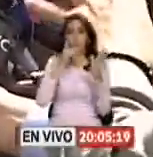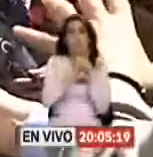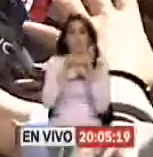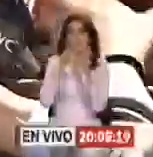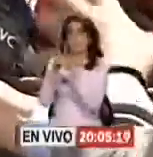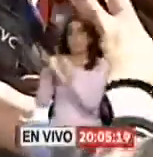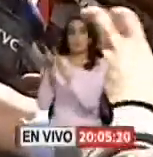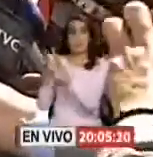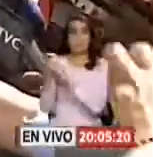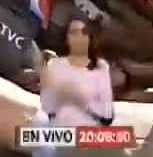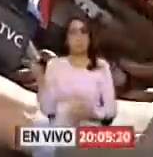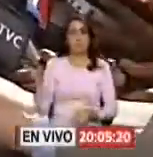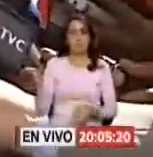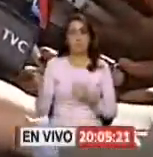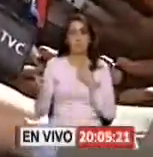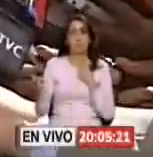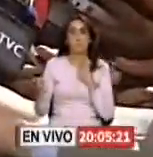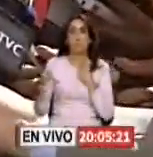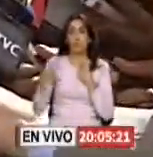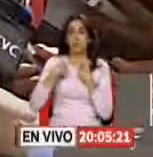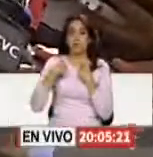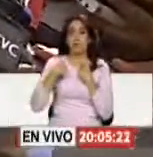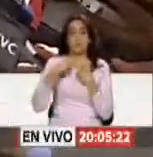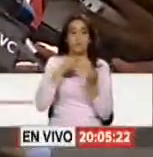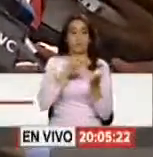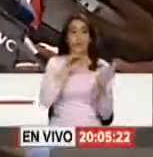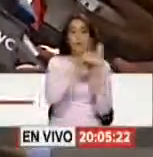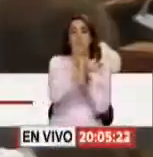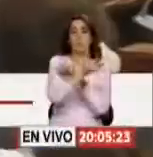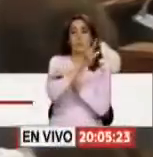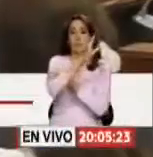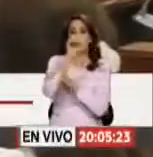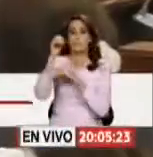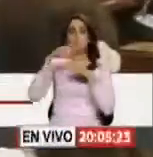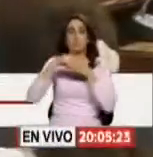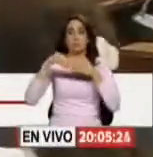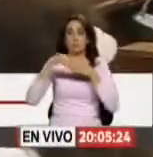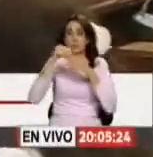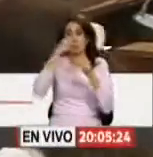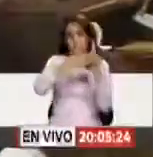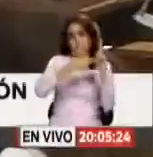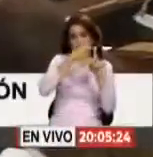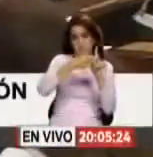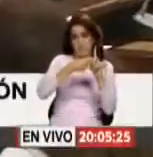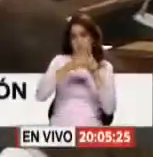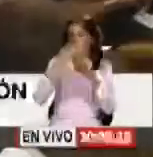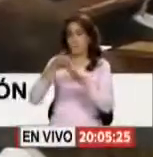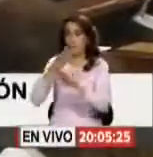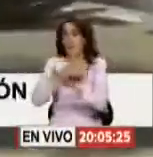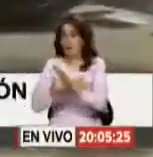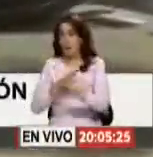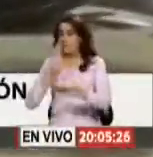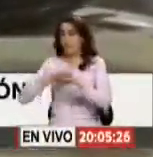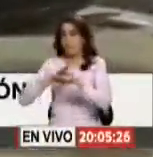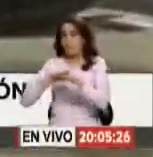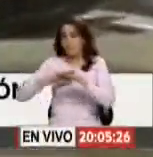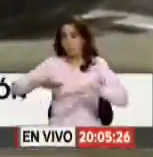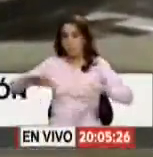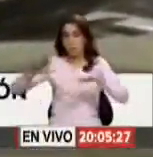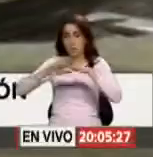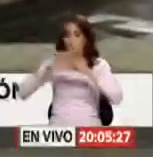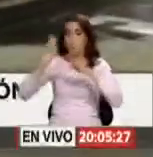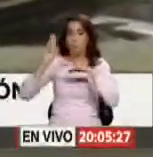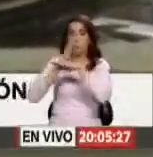efectivo. Yo tenía que depositar $300 mensuales. El exministro y actual asambleísta desmintió la acusación. Con sus estados de